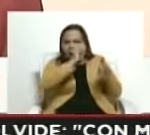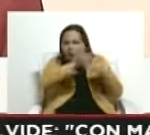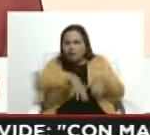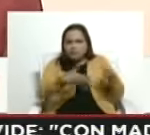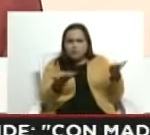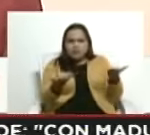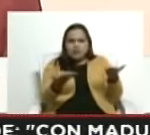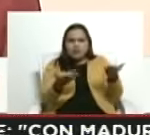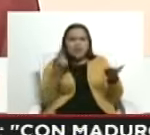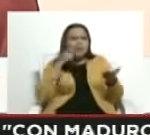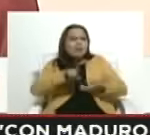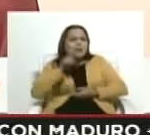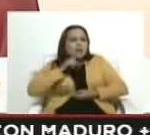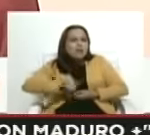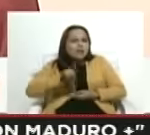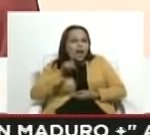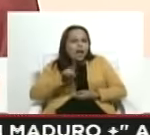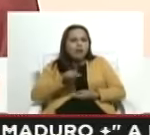es la manipulación.